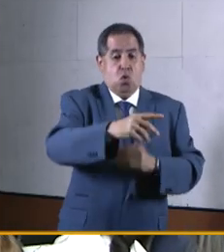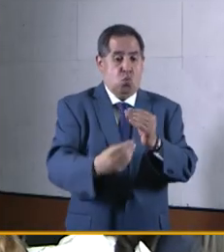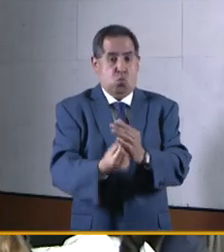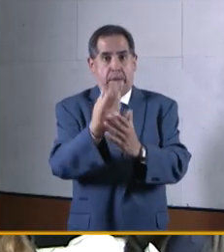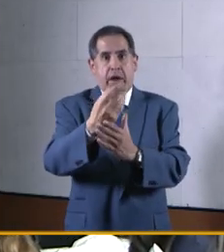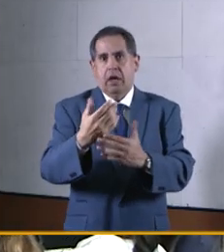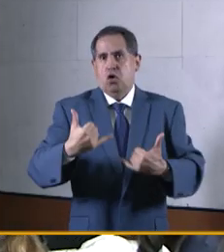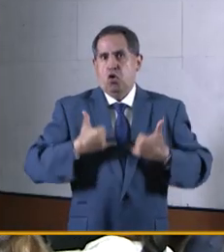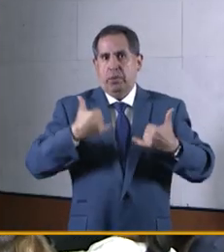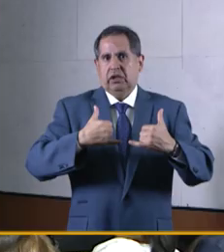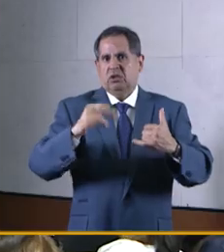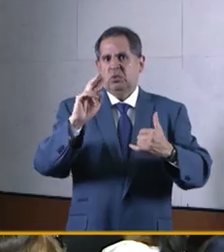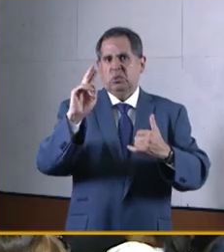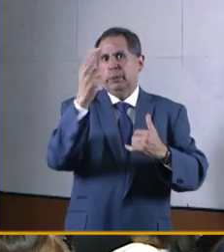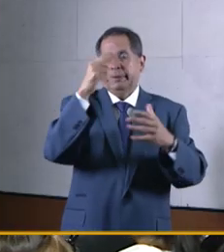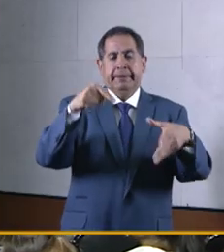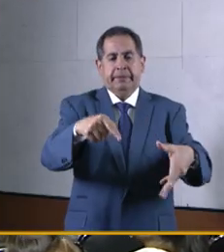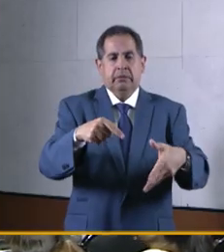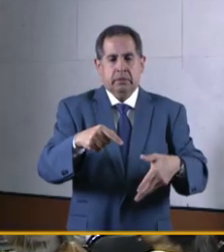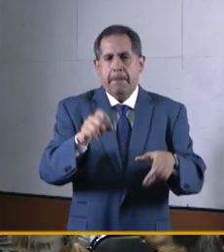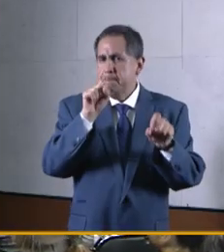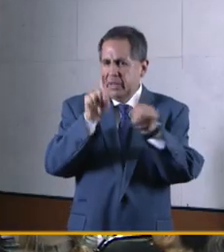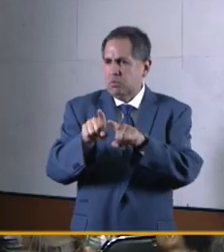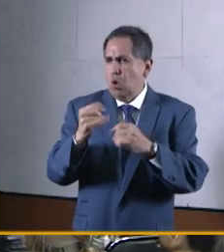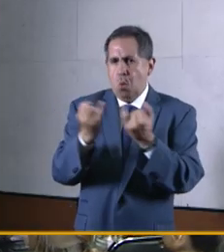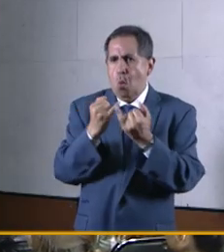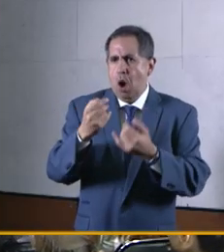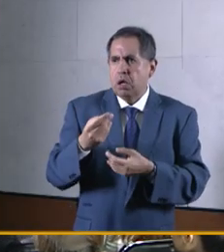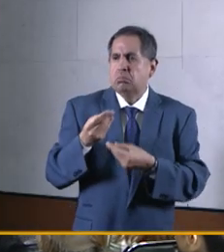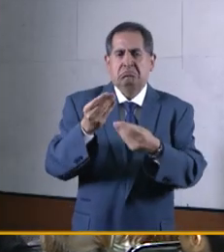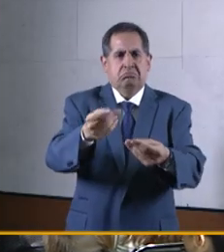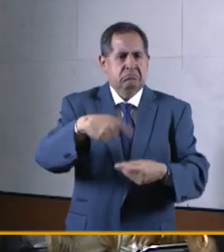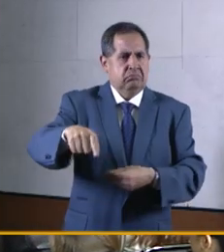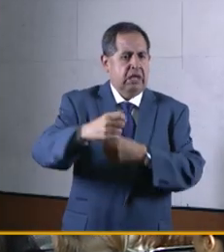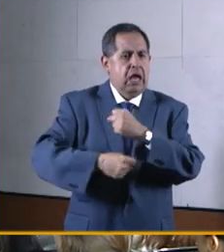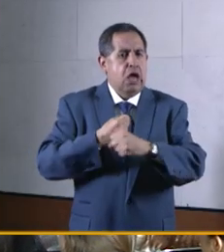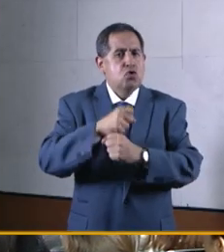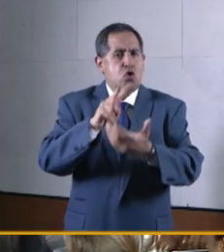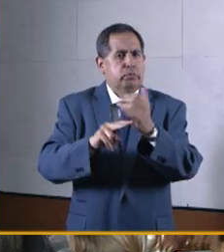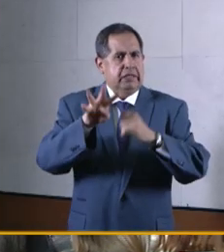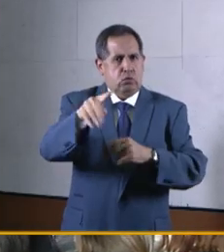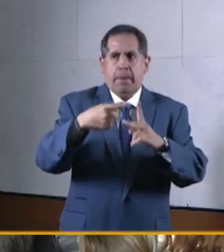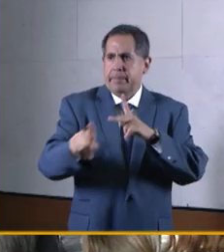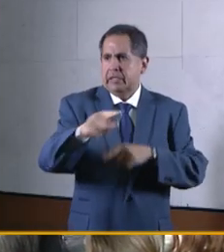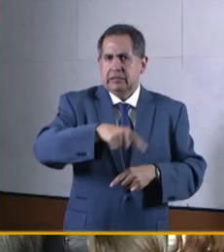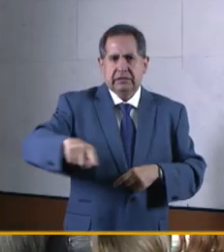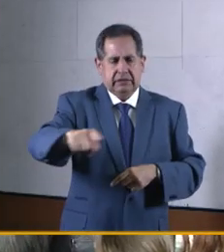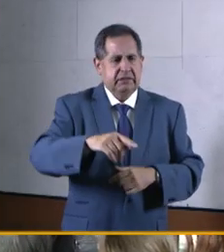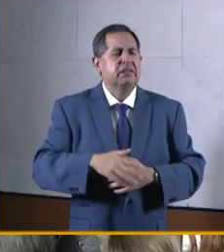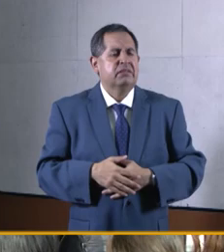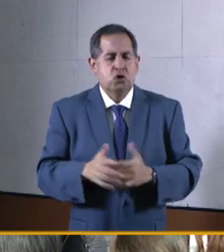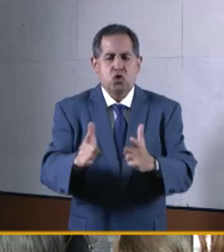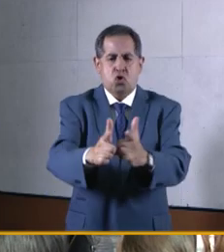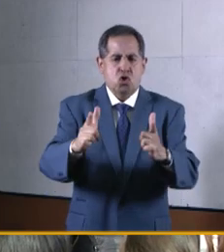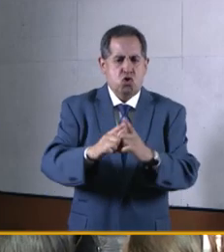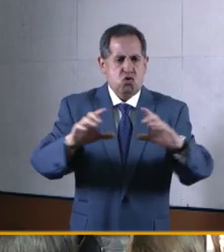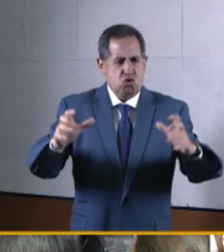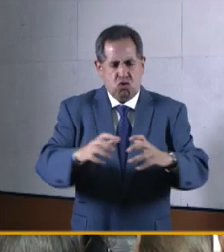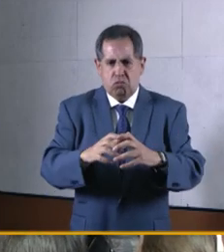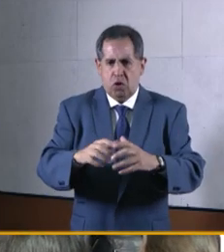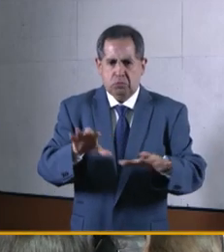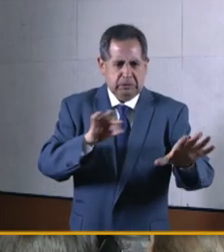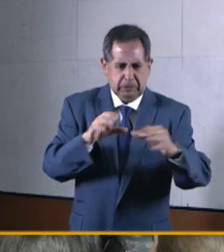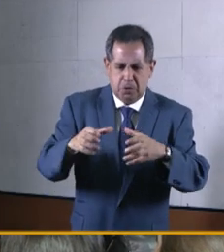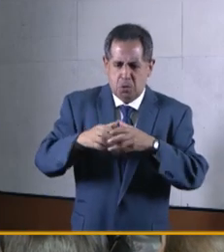y podemos decirlo a ustedes que la renuevan en 2019 sois un grupo en perpetuo